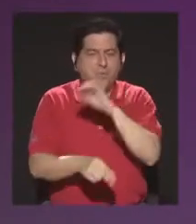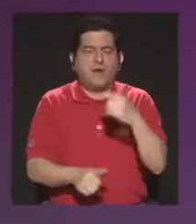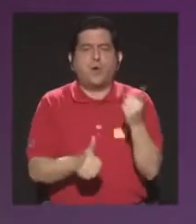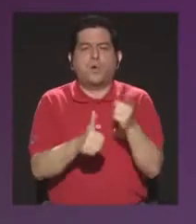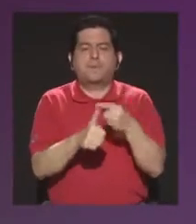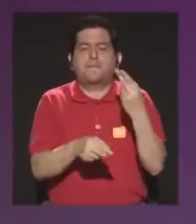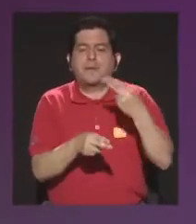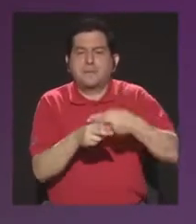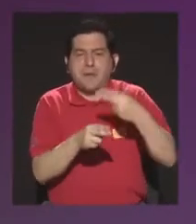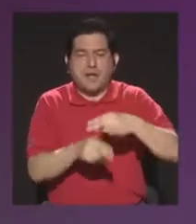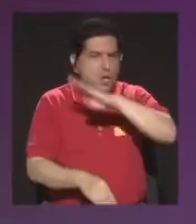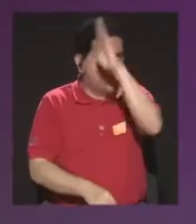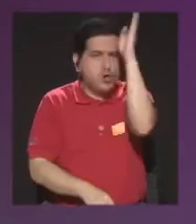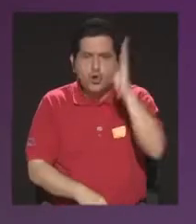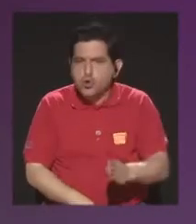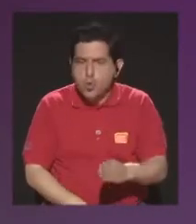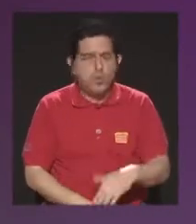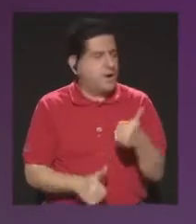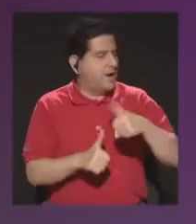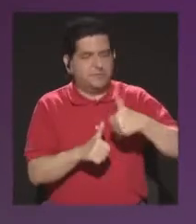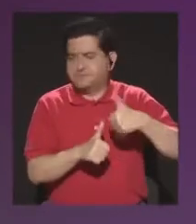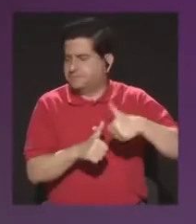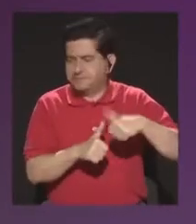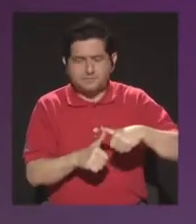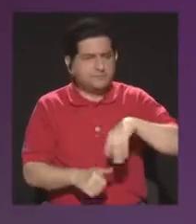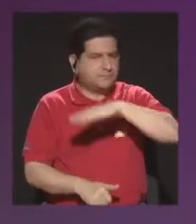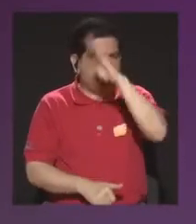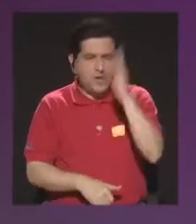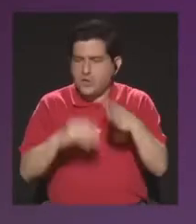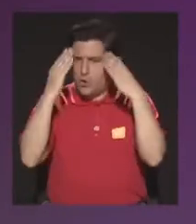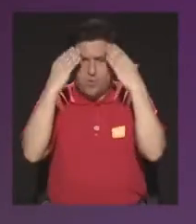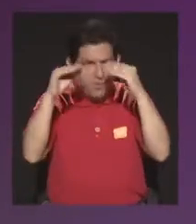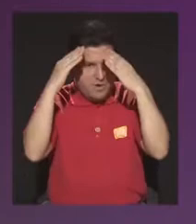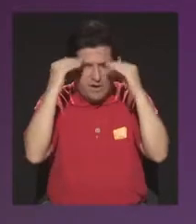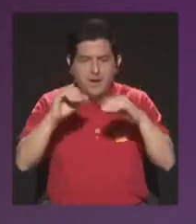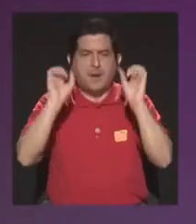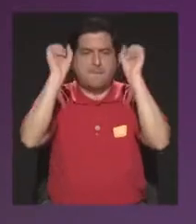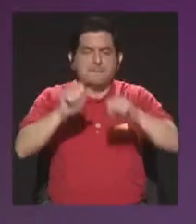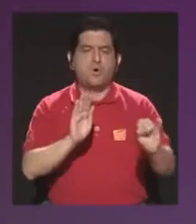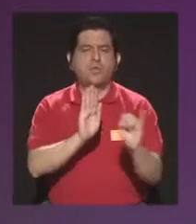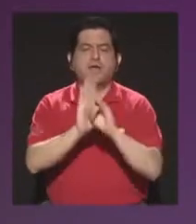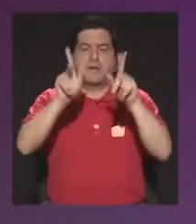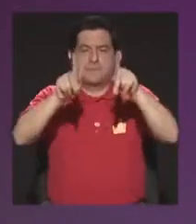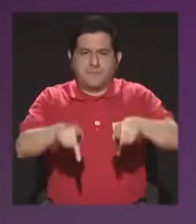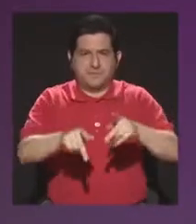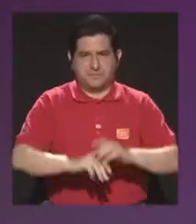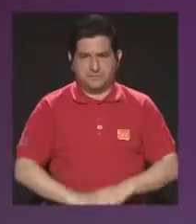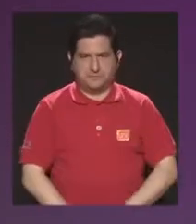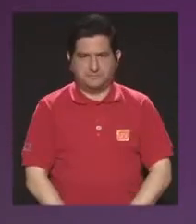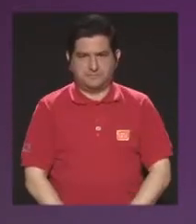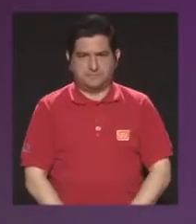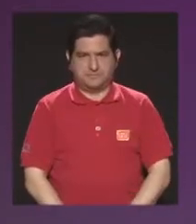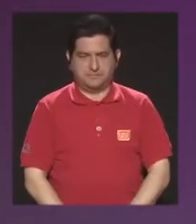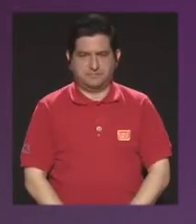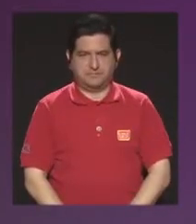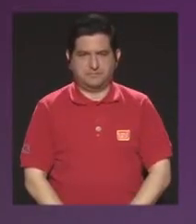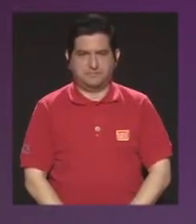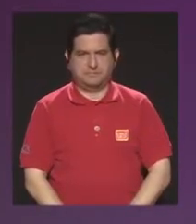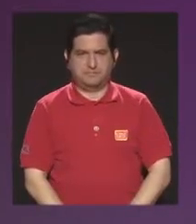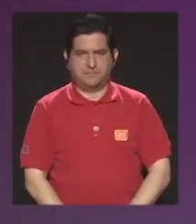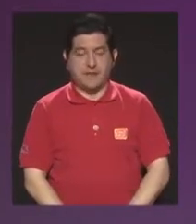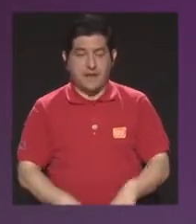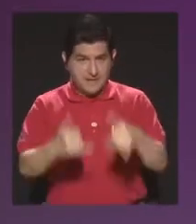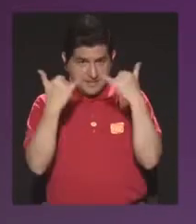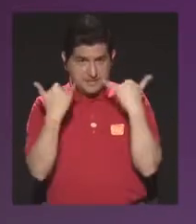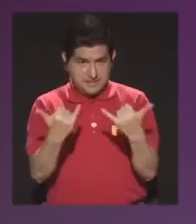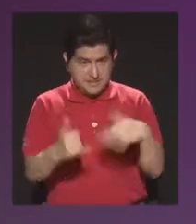nombre. Nunca se van a dar apellidos, nunca se van a dar nada de información que pueda identificar una persona. Entonces, una